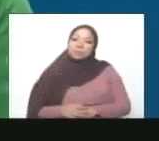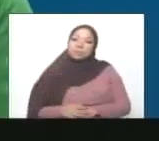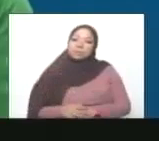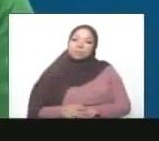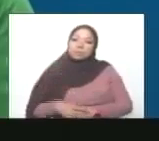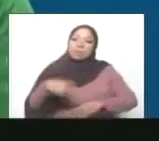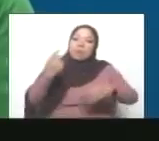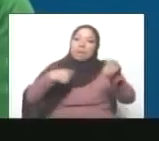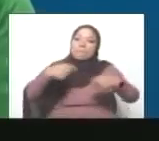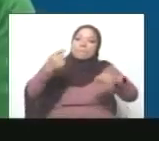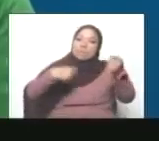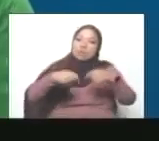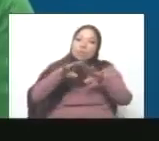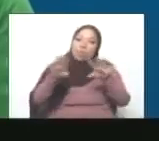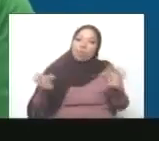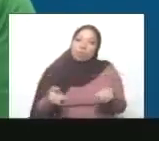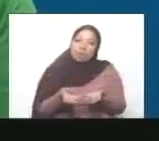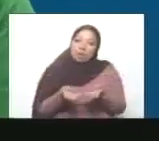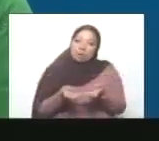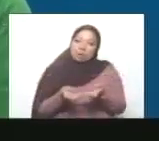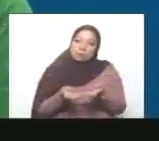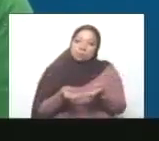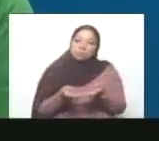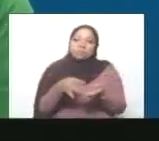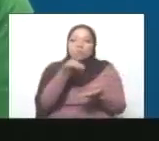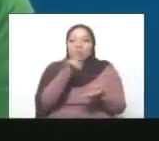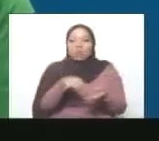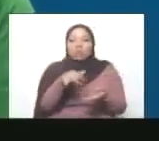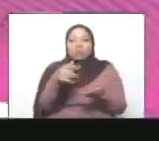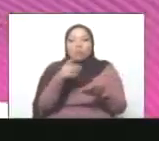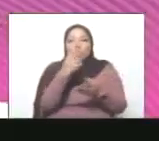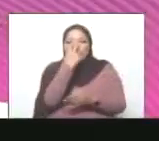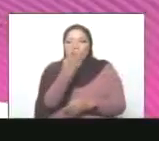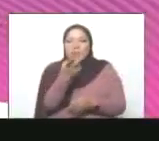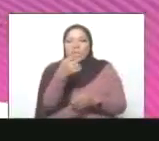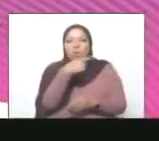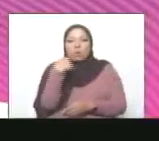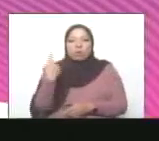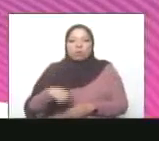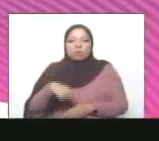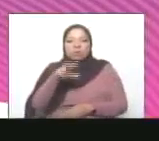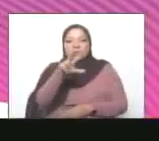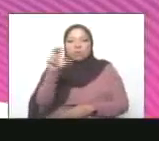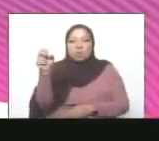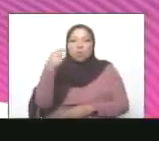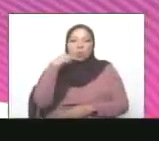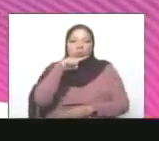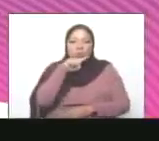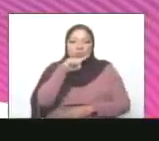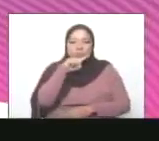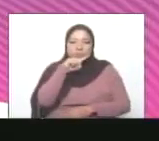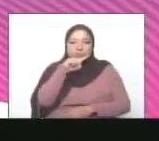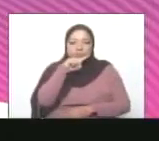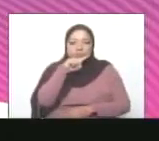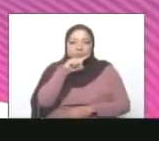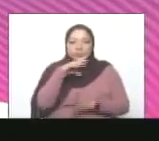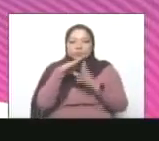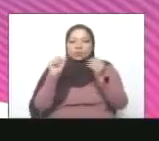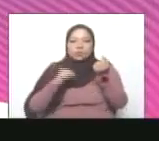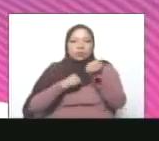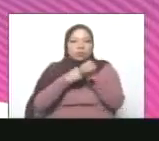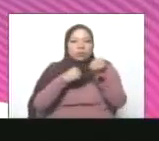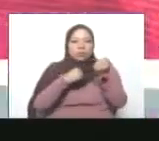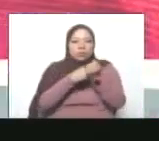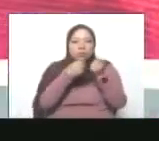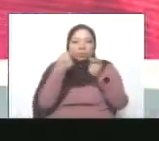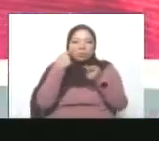en los mercados mayoristas a nivel mundial. Le cuento que también... ¿Cuándo es esa invitación a Moscú? Eso es para el 30 de octubre. Bueno, todo el apoyo. Vamos a